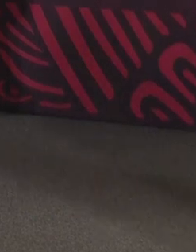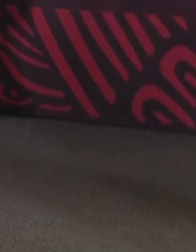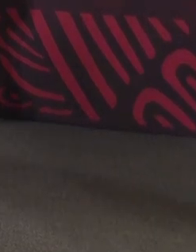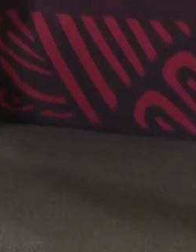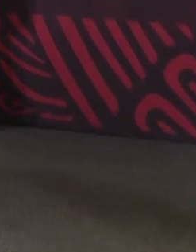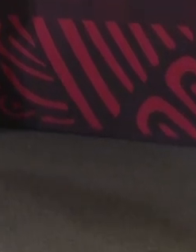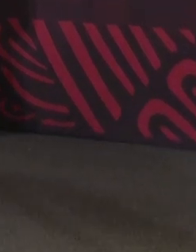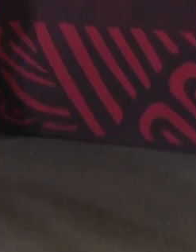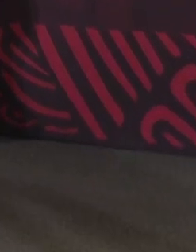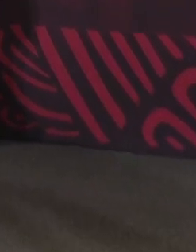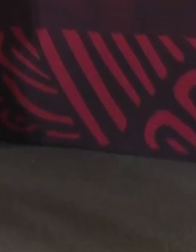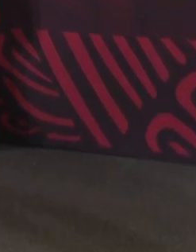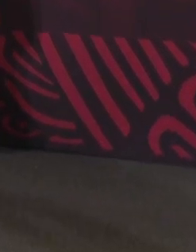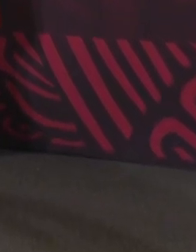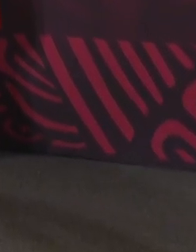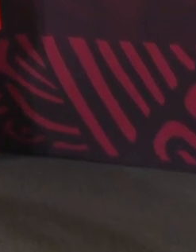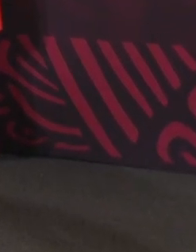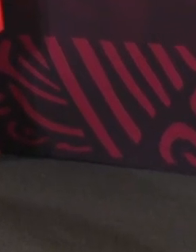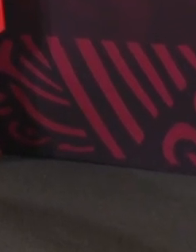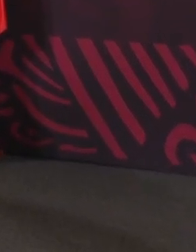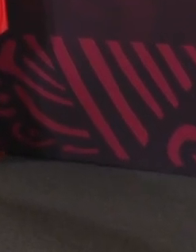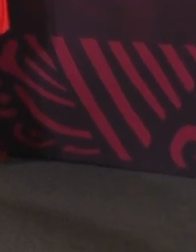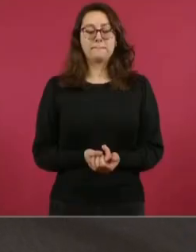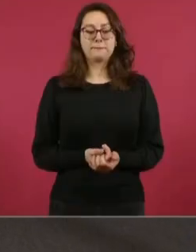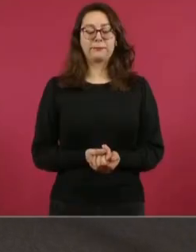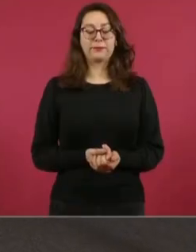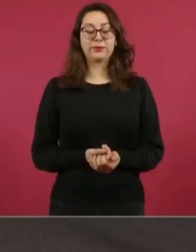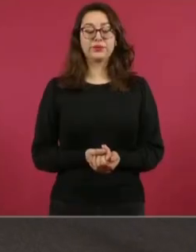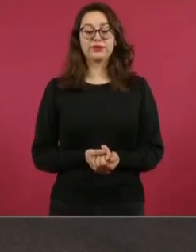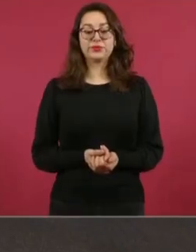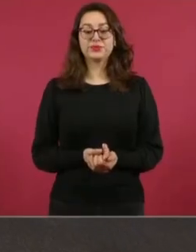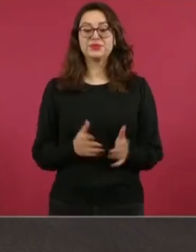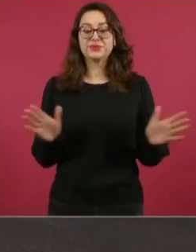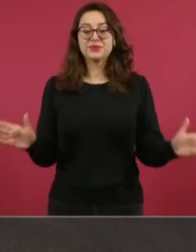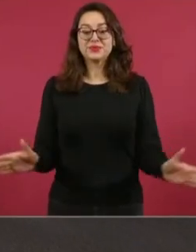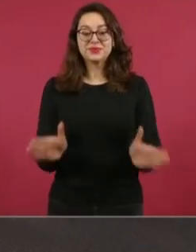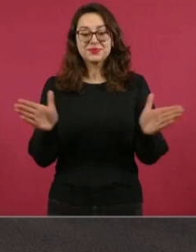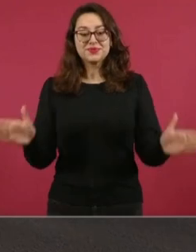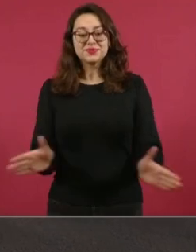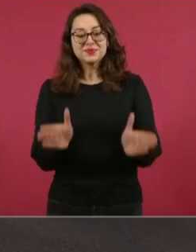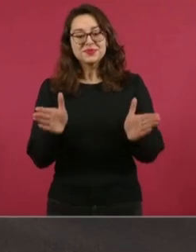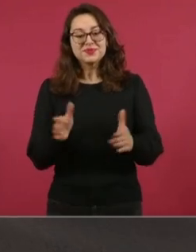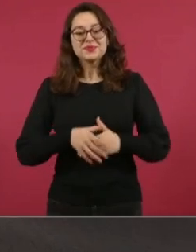Instituto Nacional Electoral Bueno,